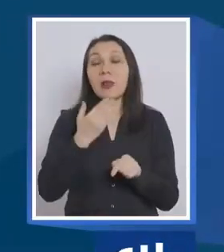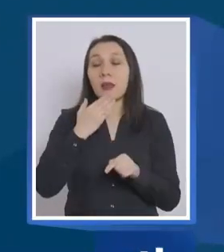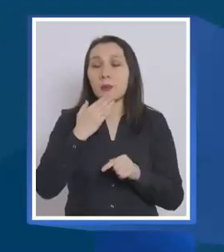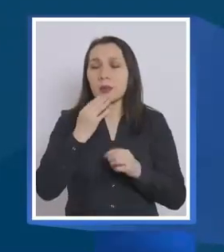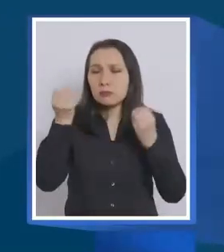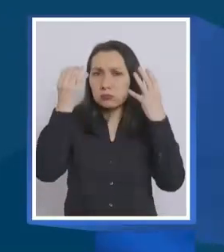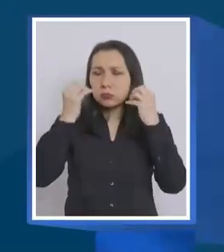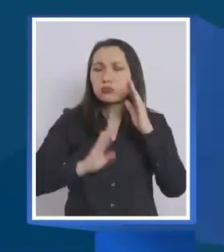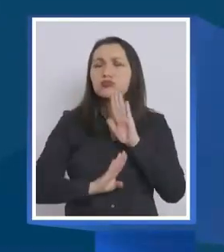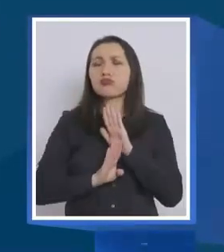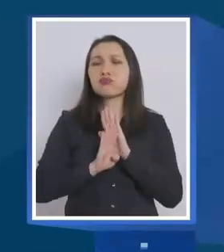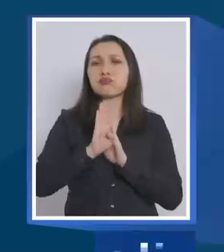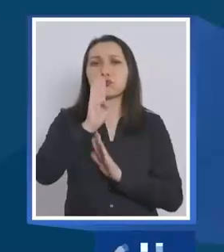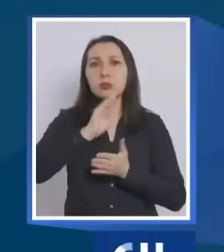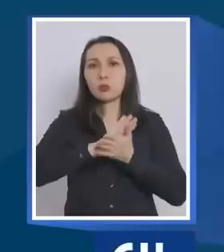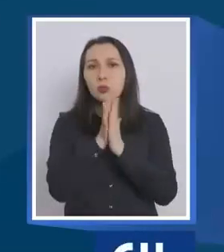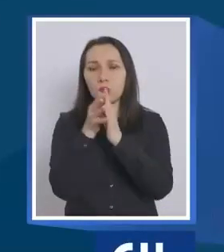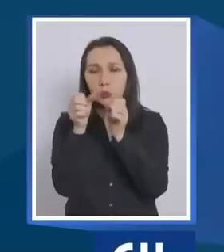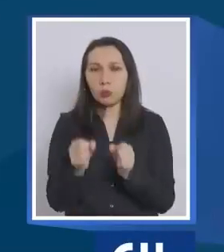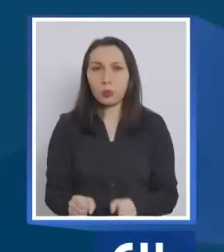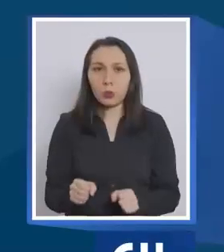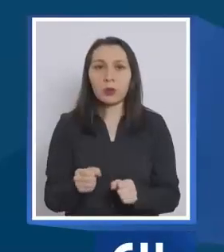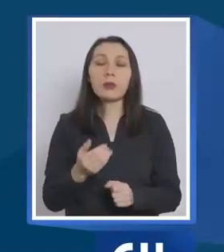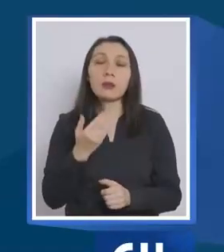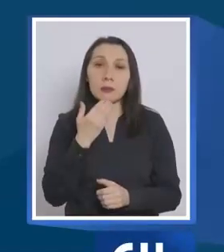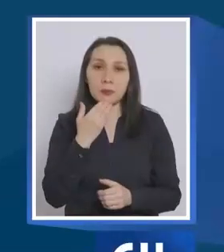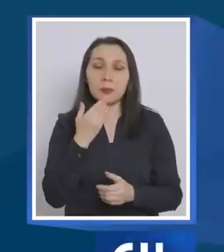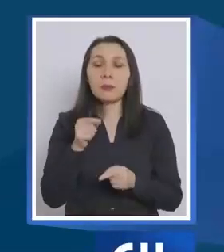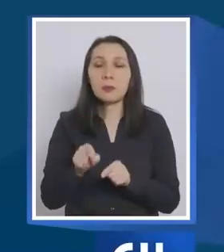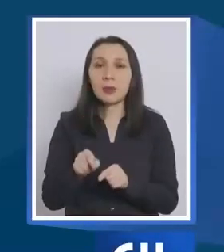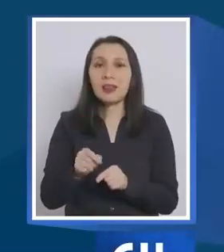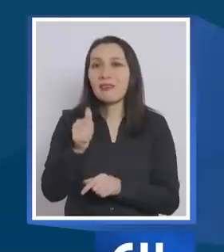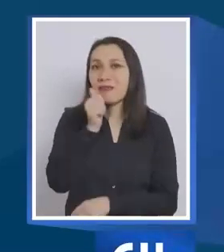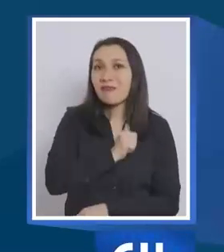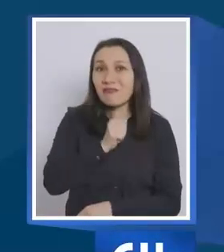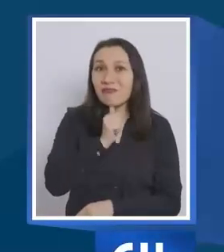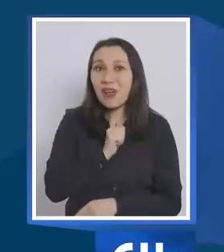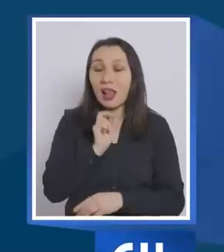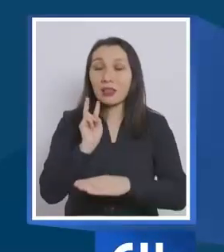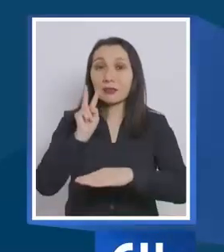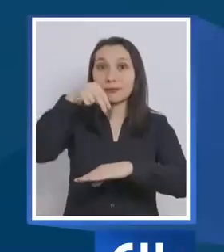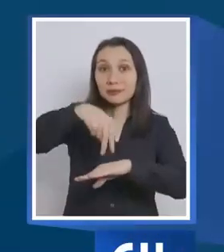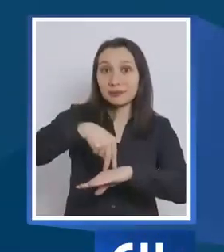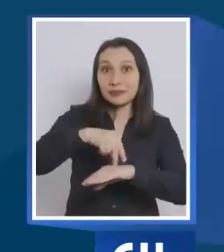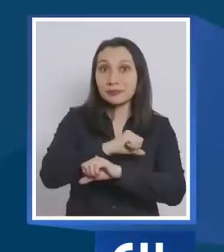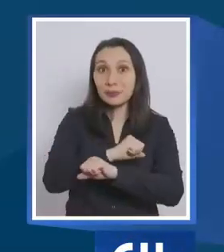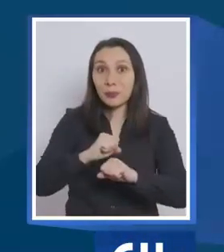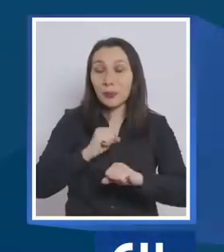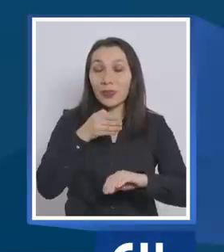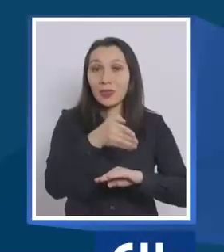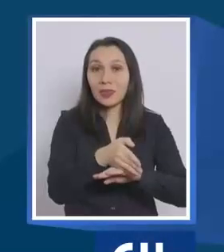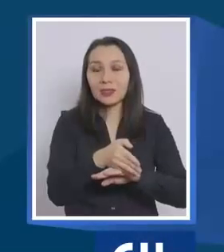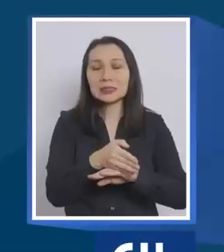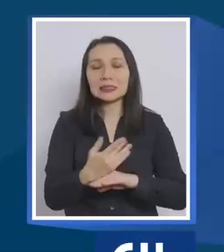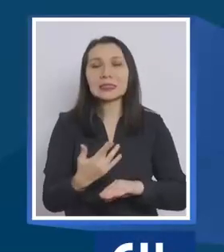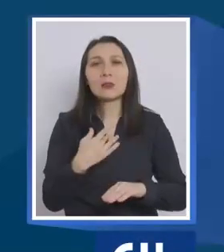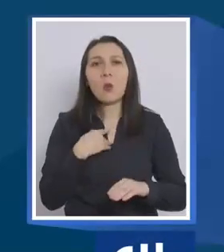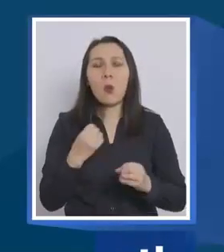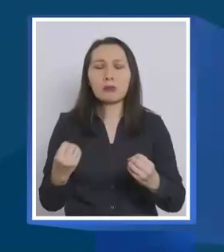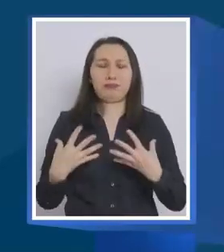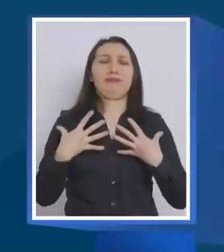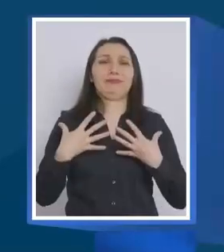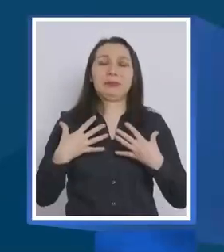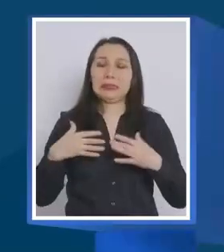también desarrollar todas sus capacidades y la falta de presencialidad en ese ámbito le genera un impacto